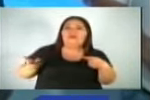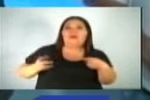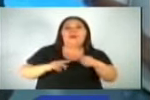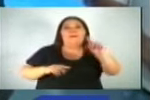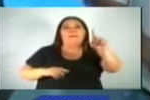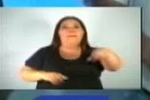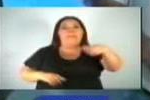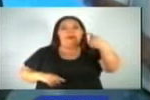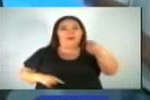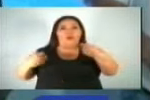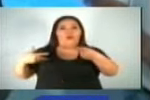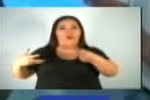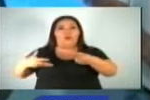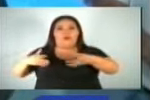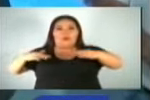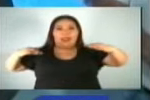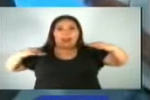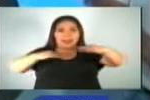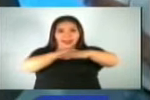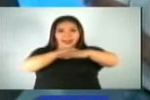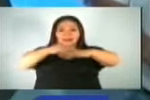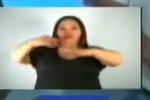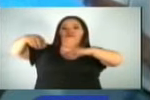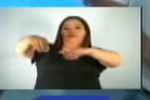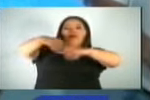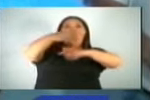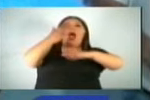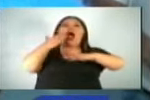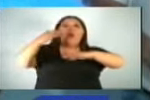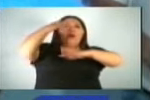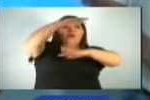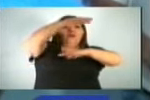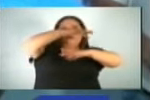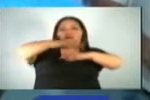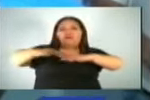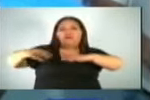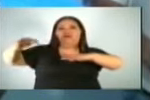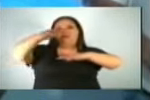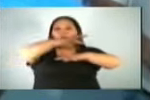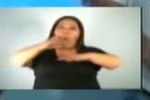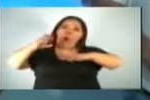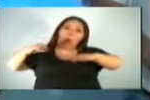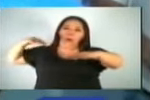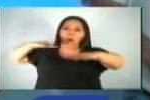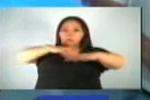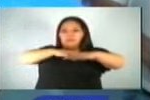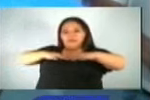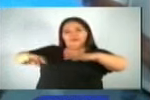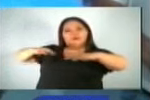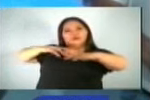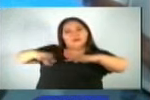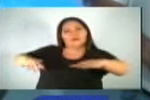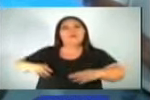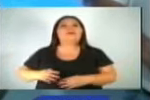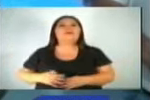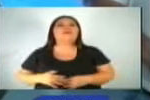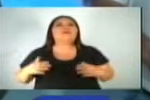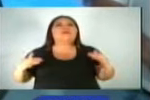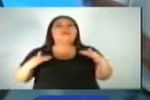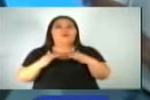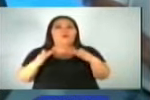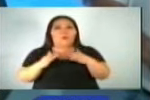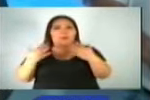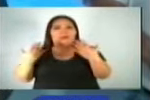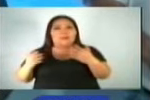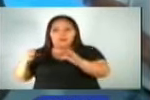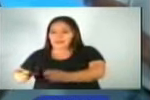serie de canaletas en las coronas de los taludes para poder controlar la escorrentía de agua lluvias. Segundo, pues hemos colocado unos